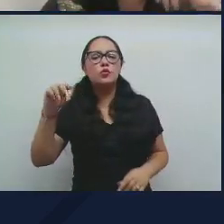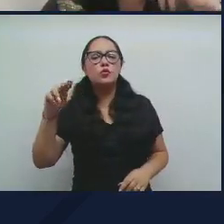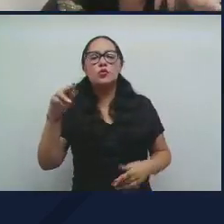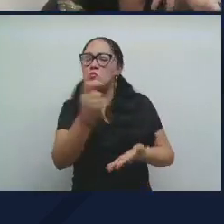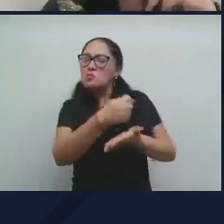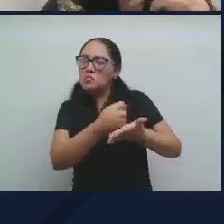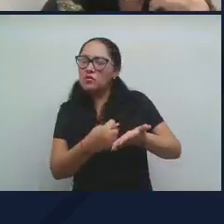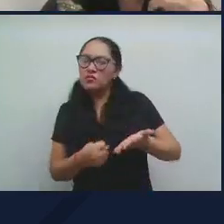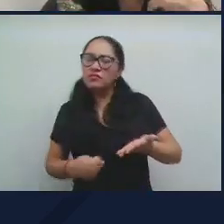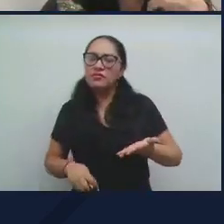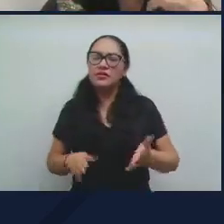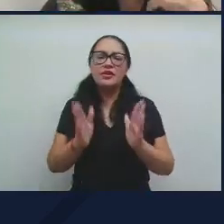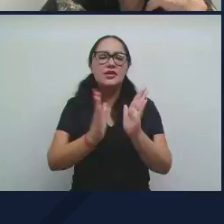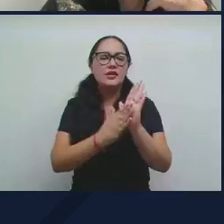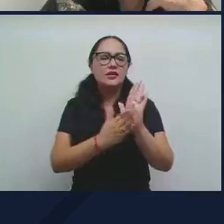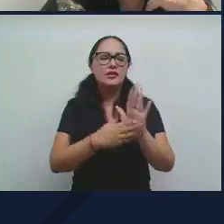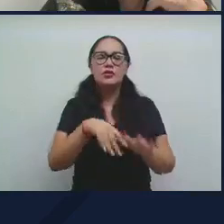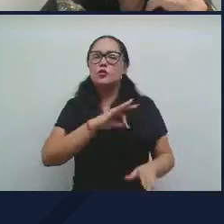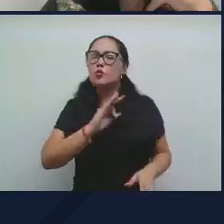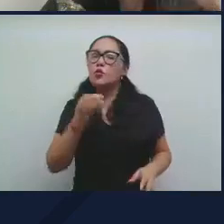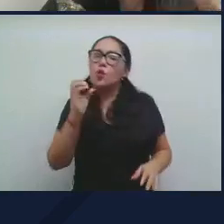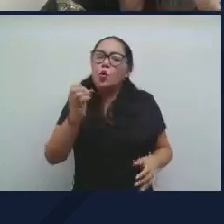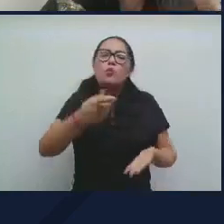escrito libre?